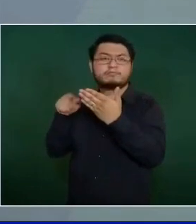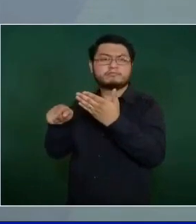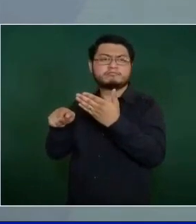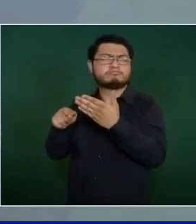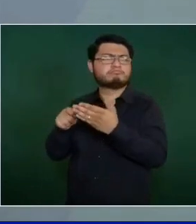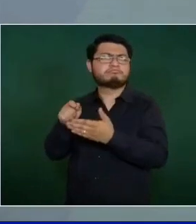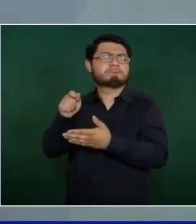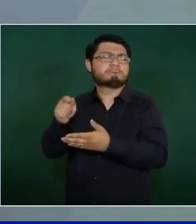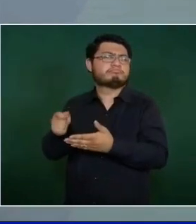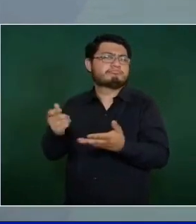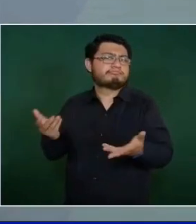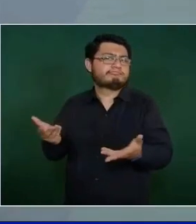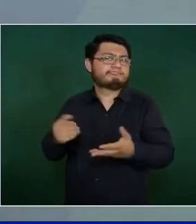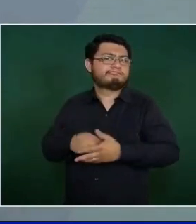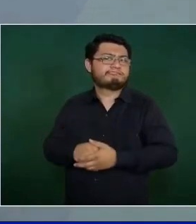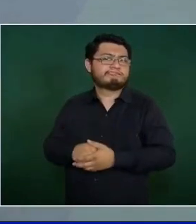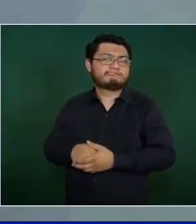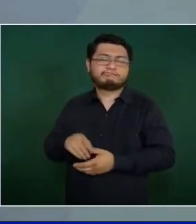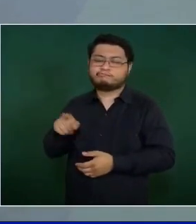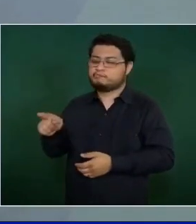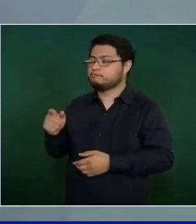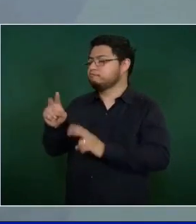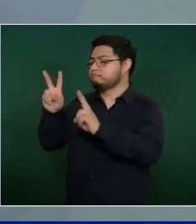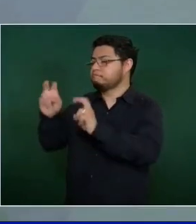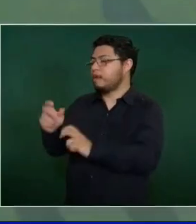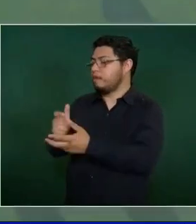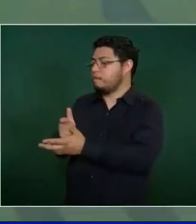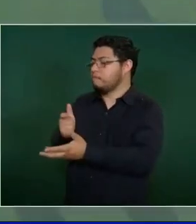pues el capitalismo,